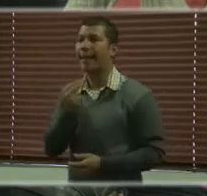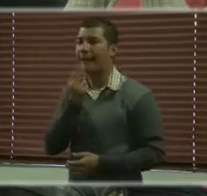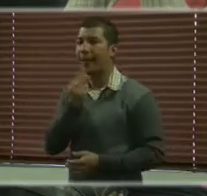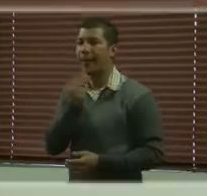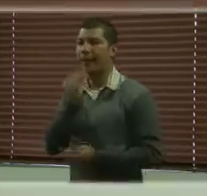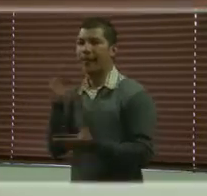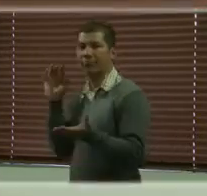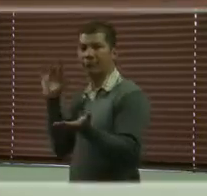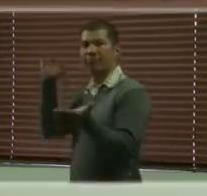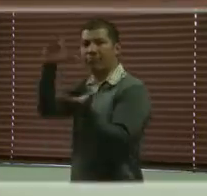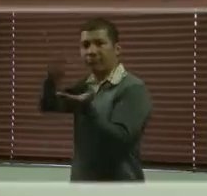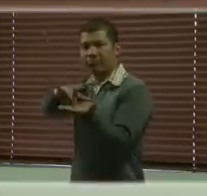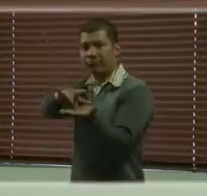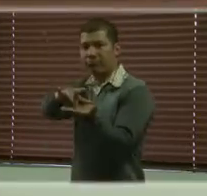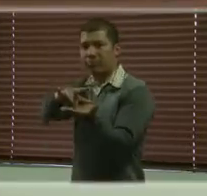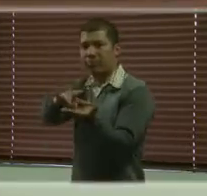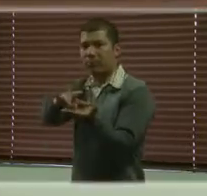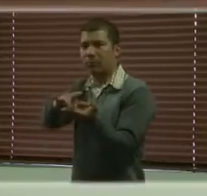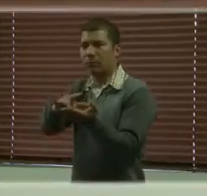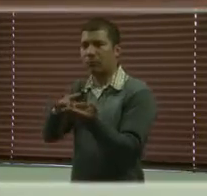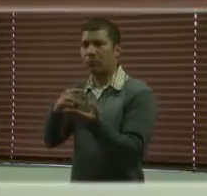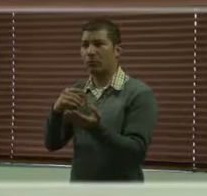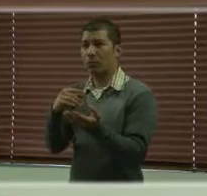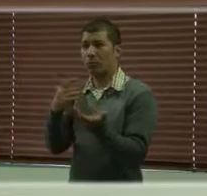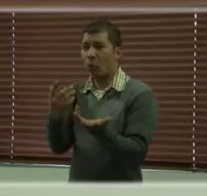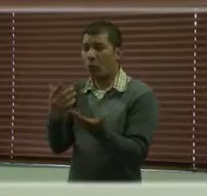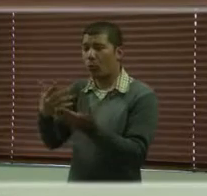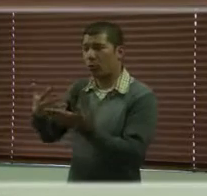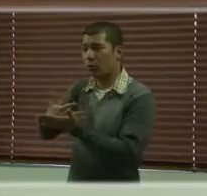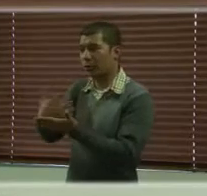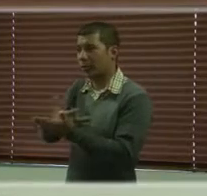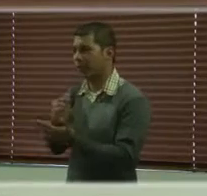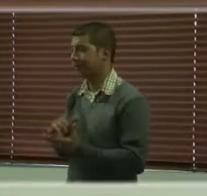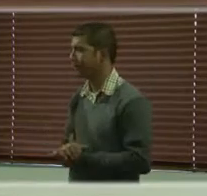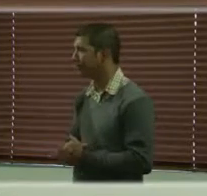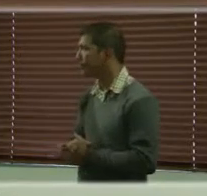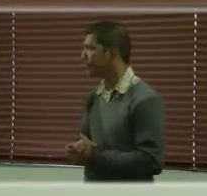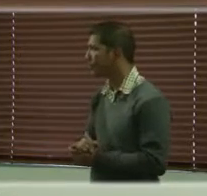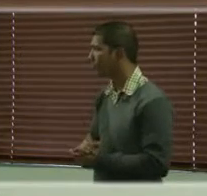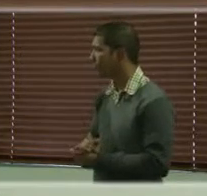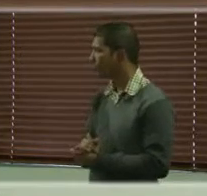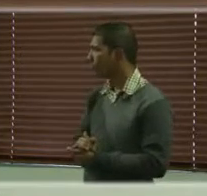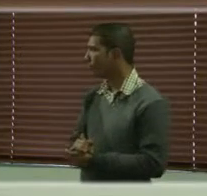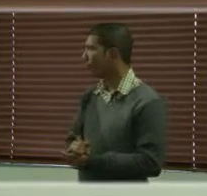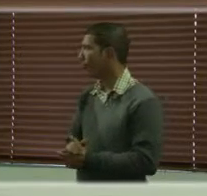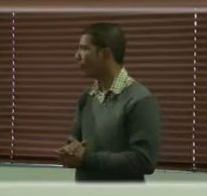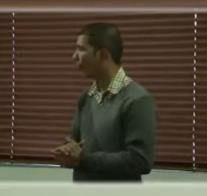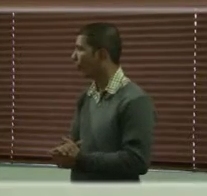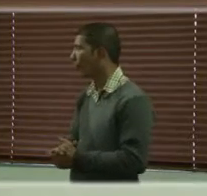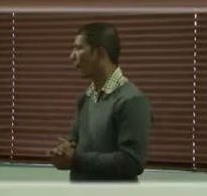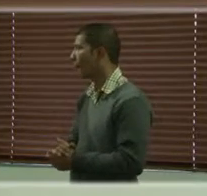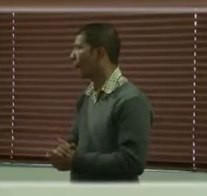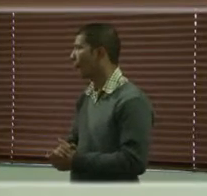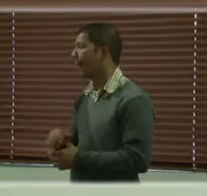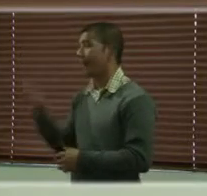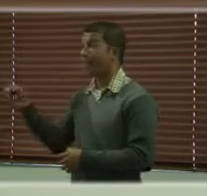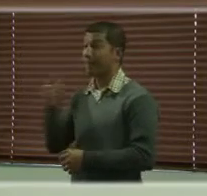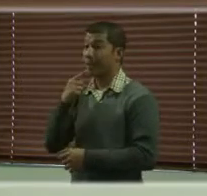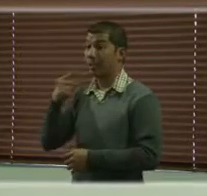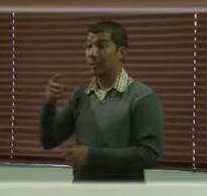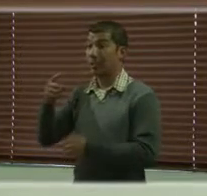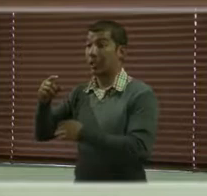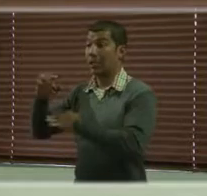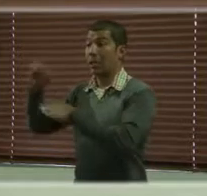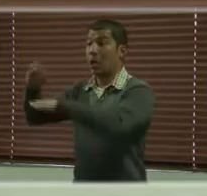bueno la respuesta a la primera pregunta es un contundente Sí definitivamente todo lo que las organizaciones le pueden aportar